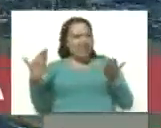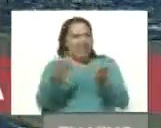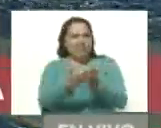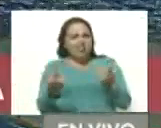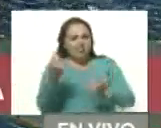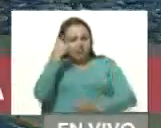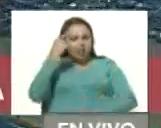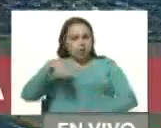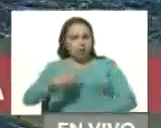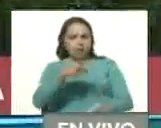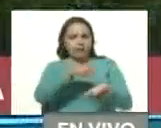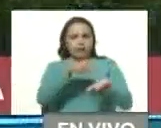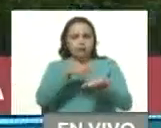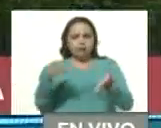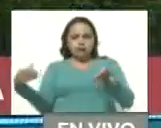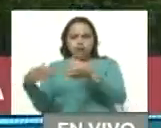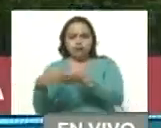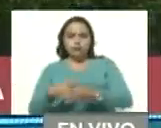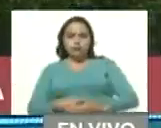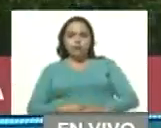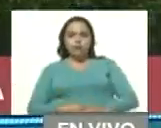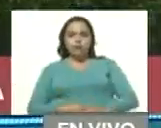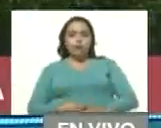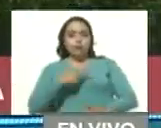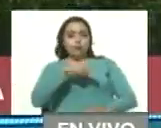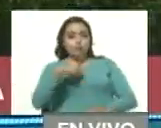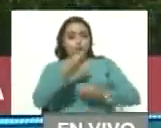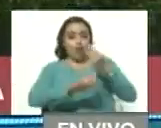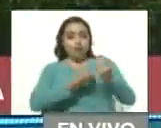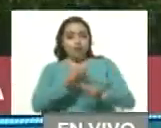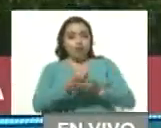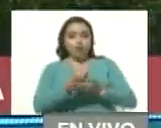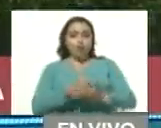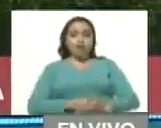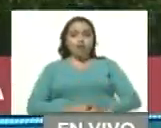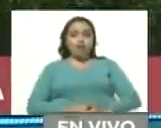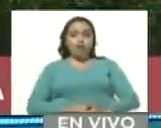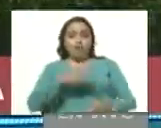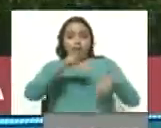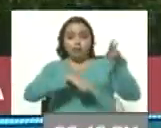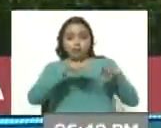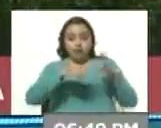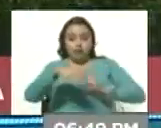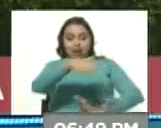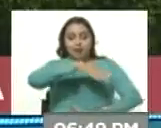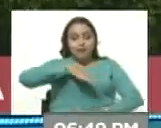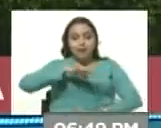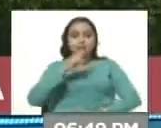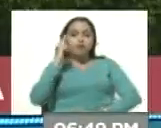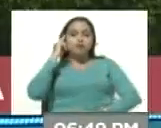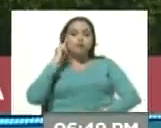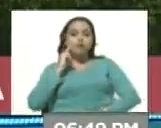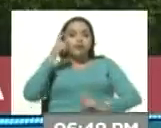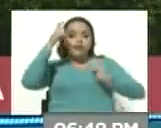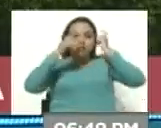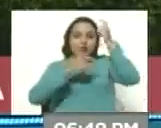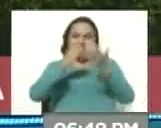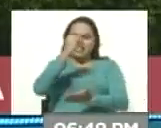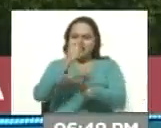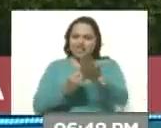para participar en este congreso hoy estamos instalando el congreso y ya se están dando los primeros foros en la plaza bolívar chávez el congreso tiene inscrito